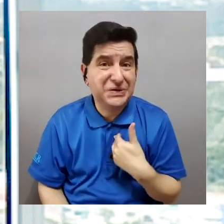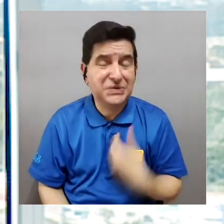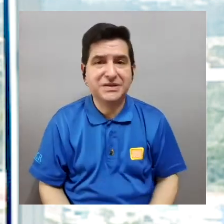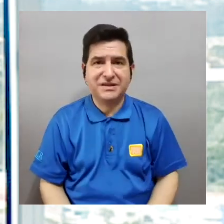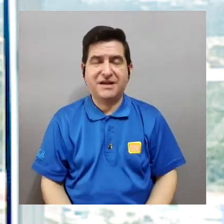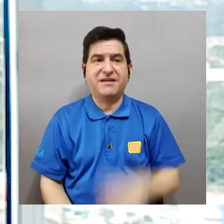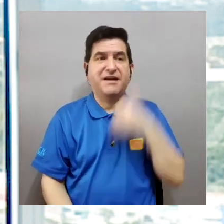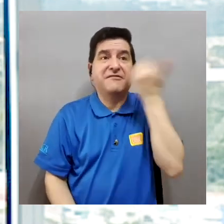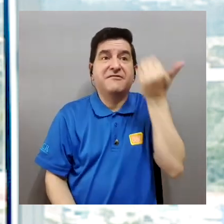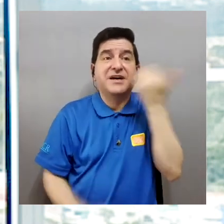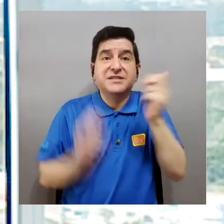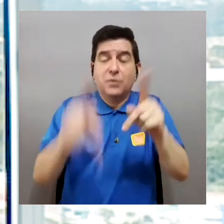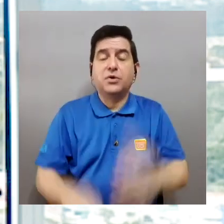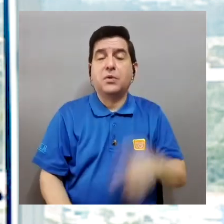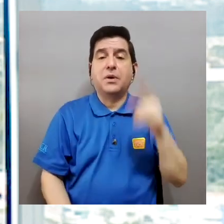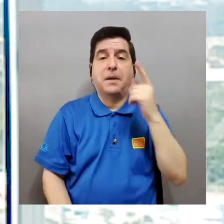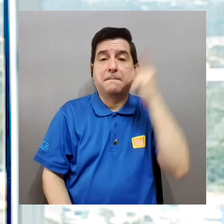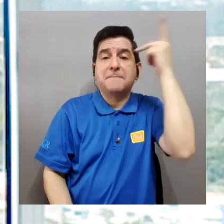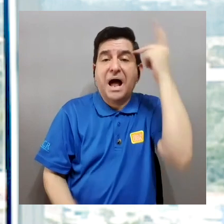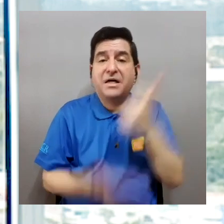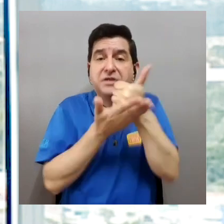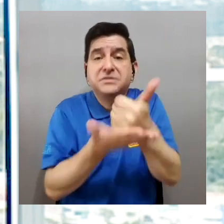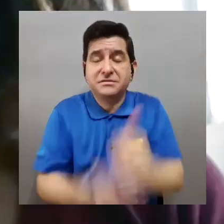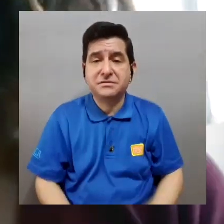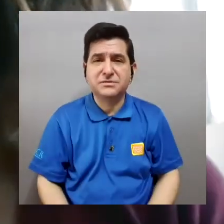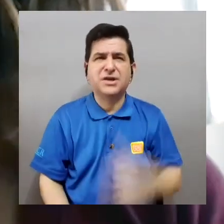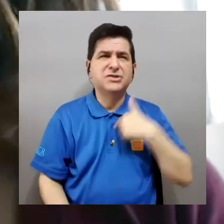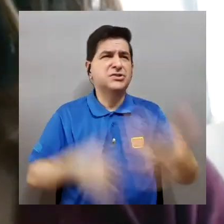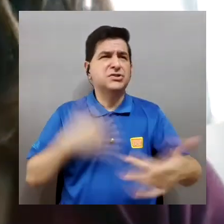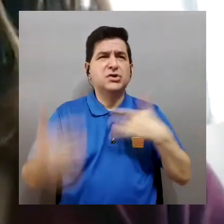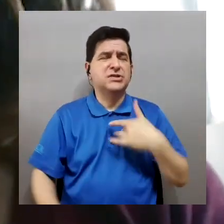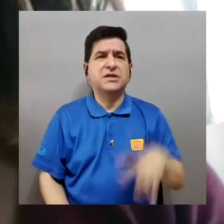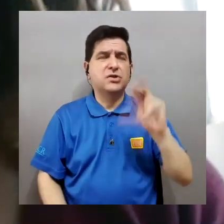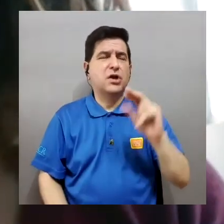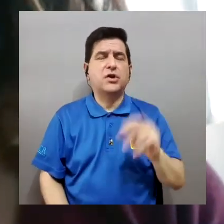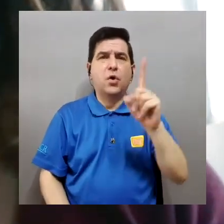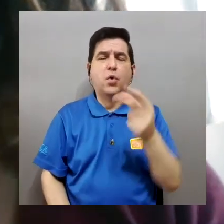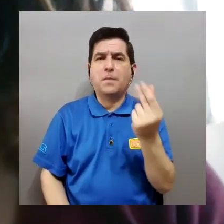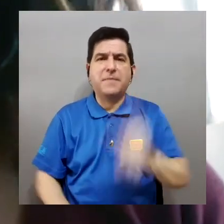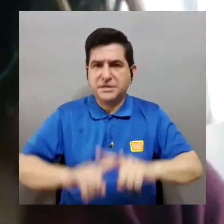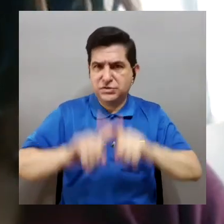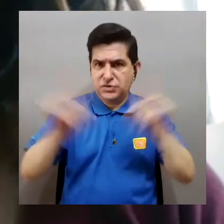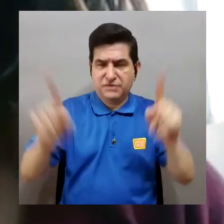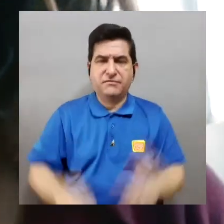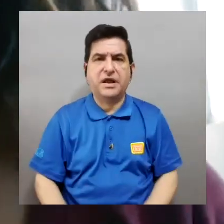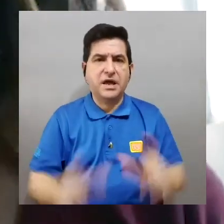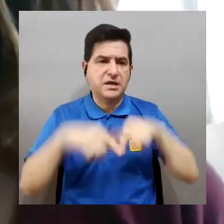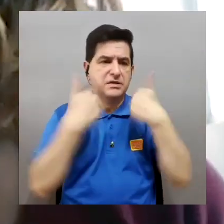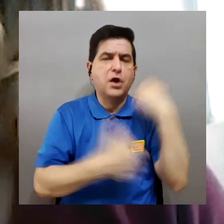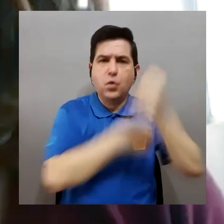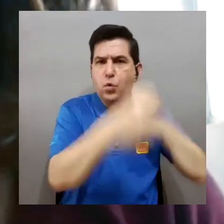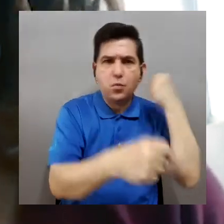las facilidades porque tus papás te pueden ayudar. Siento que no tener precio diferenciado para ya sea